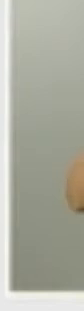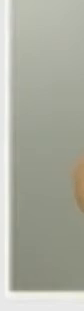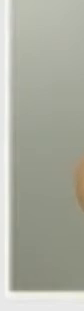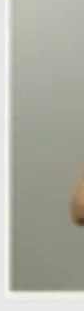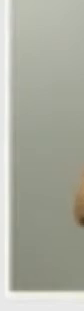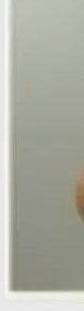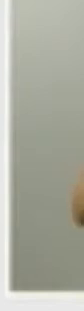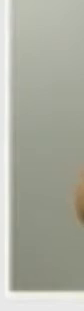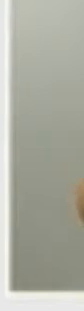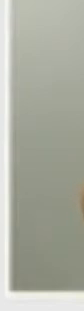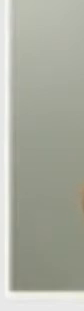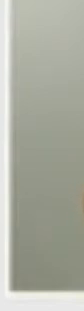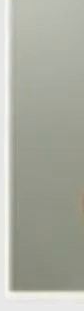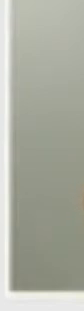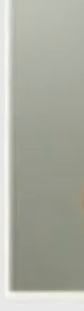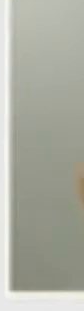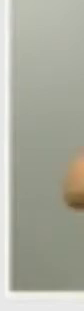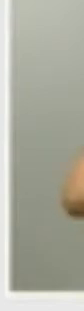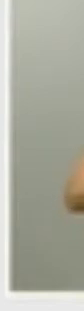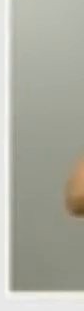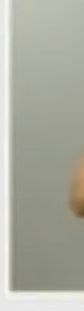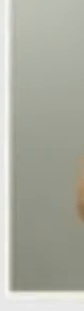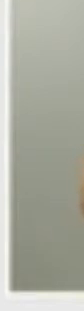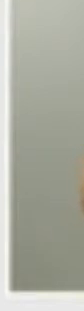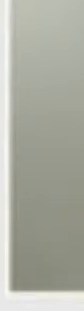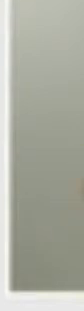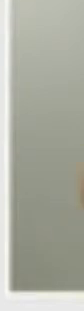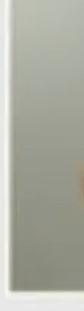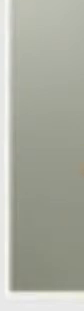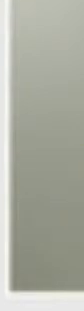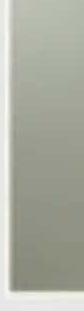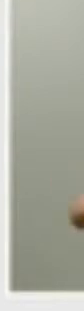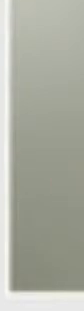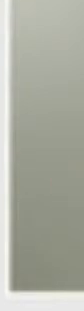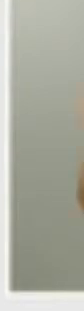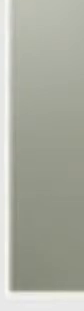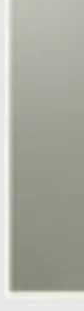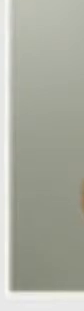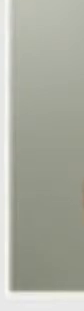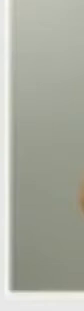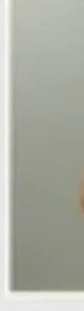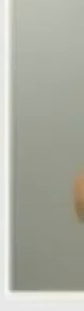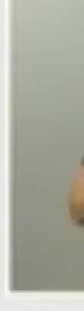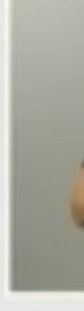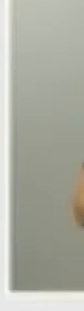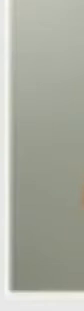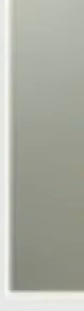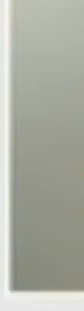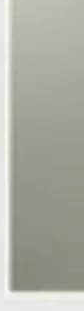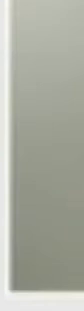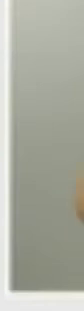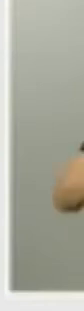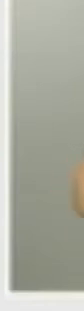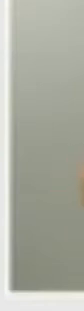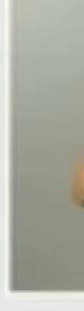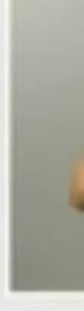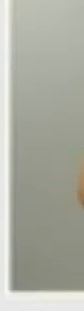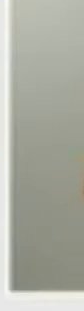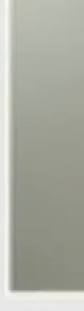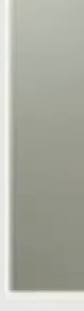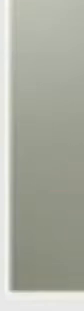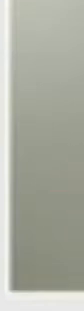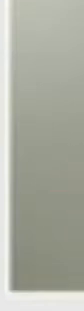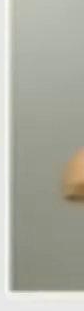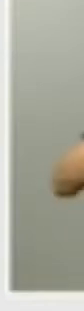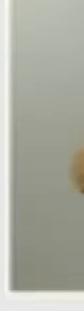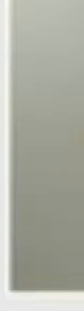poder incluso mejorarla con el tiempo y reparametrizar aquellos elementos que pensemos que nos pueden ayudar